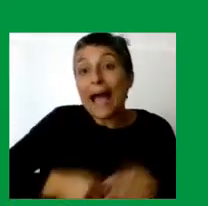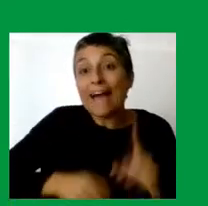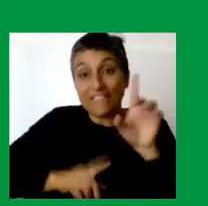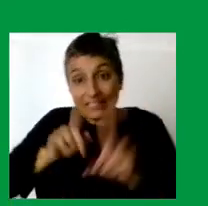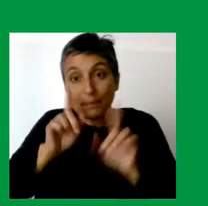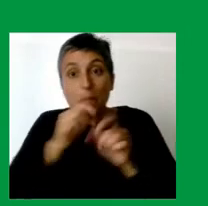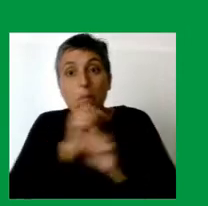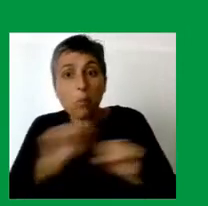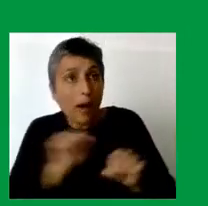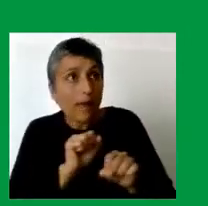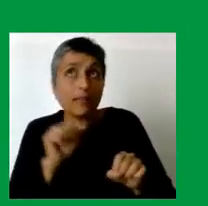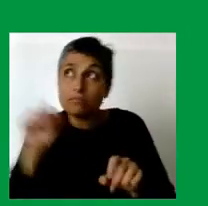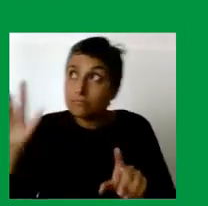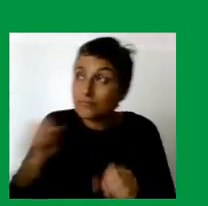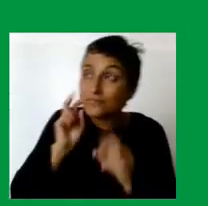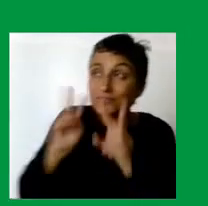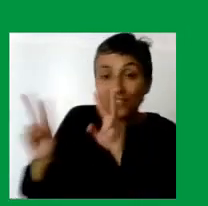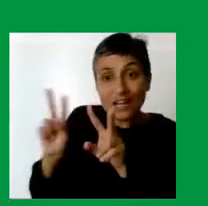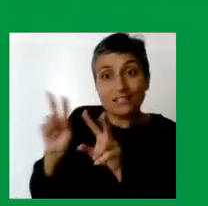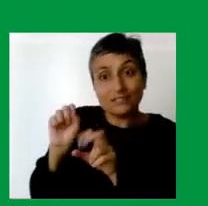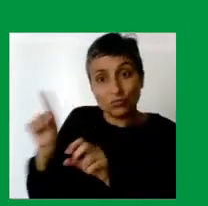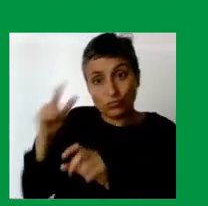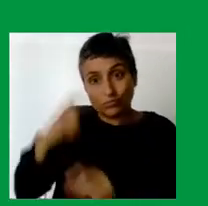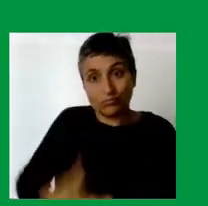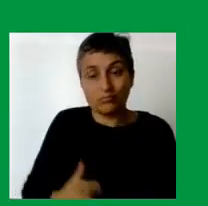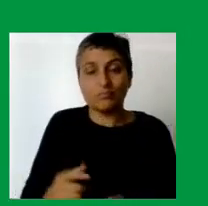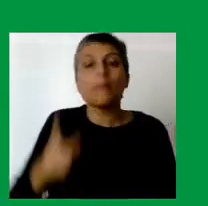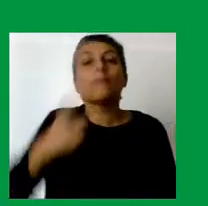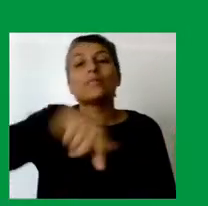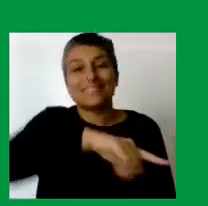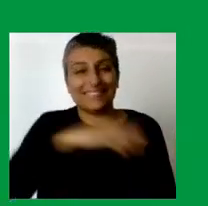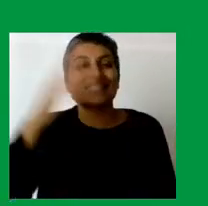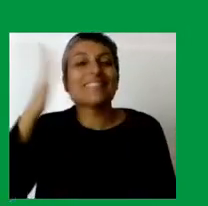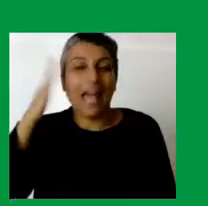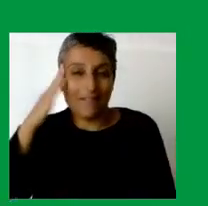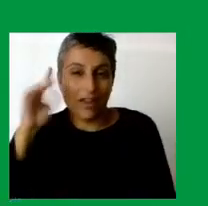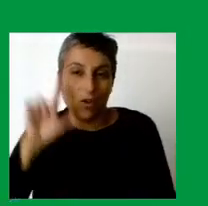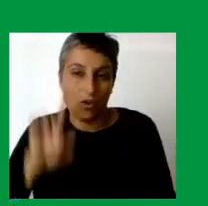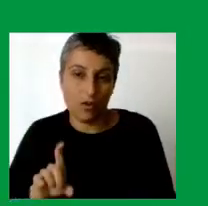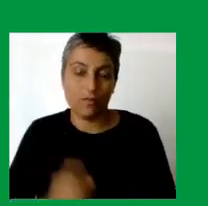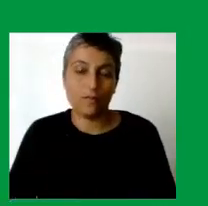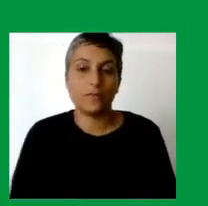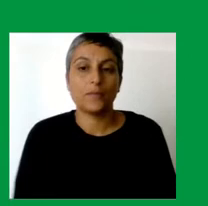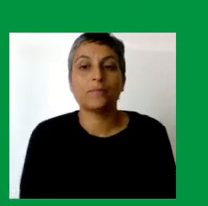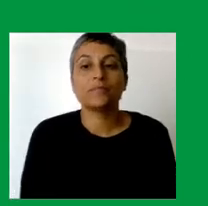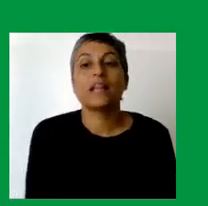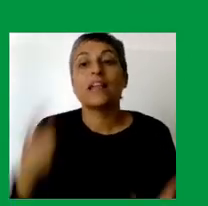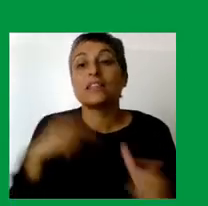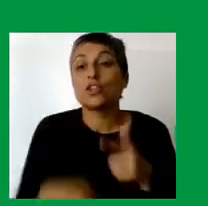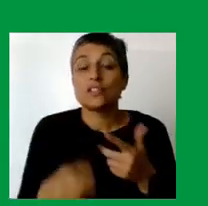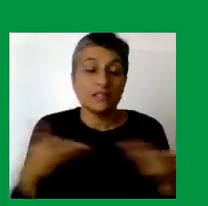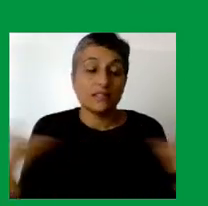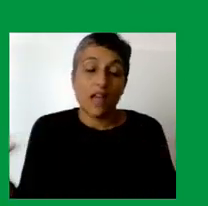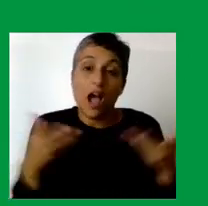esto. Atención, pero ustedes esto ya lo saben. Así que bueno, ahora voy a dejar de compartir